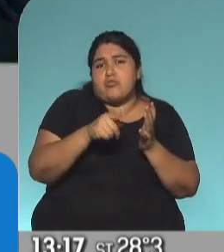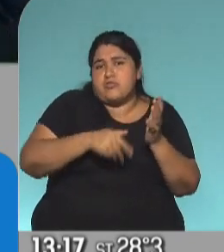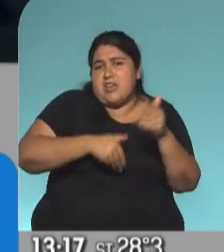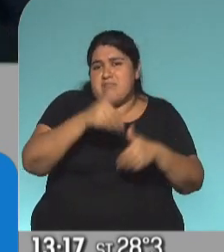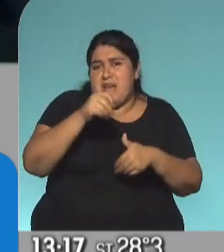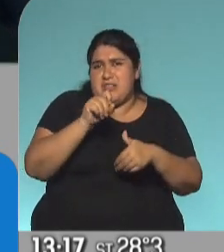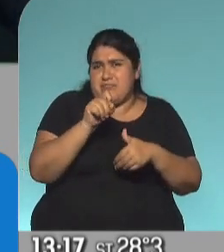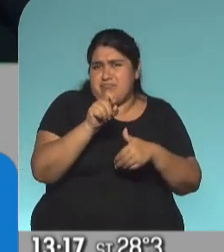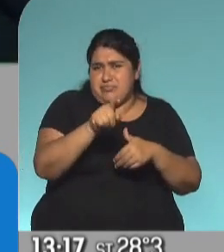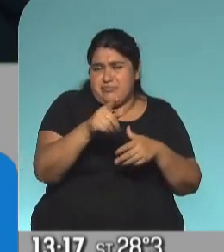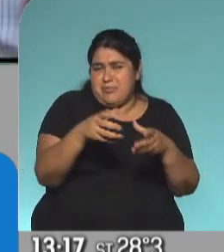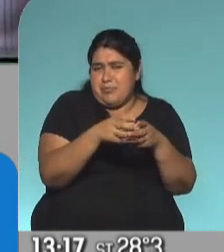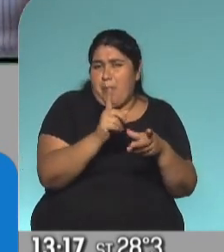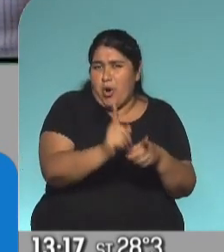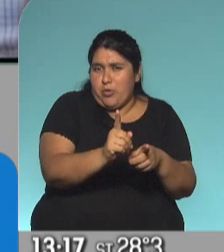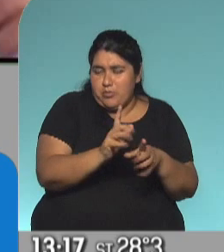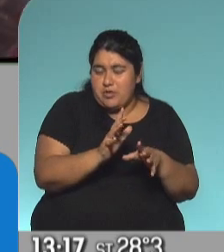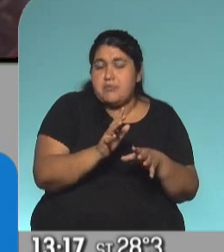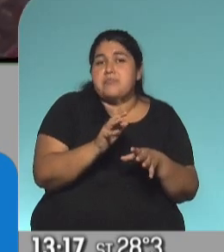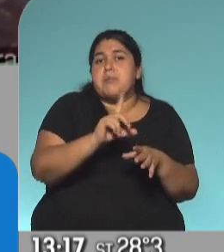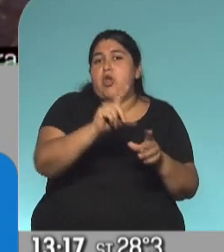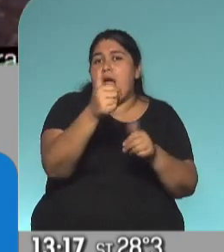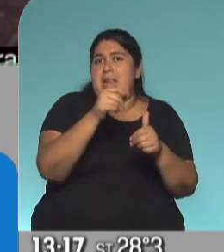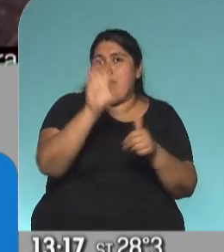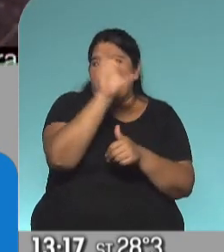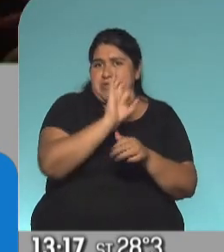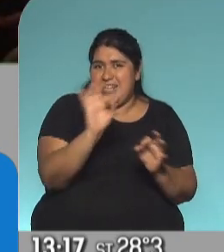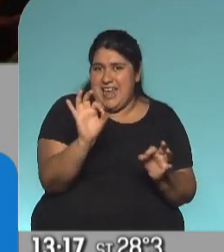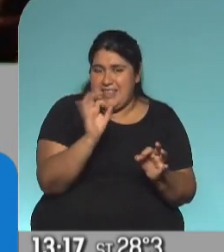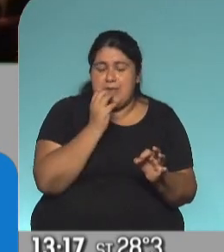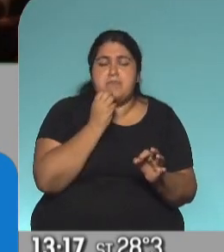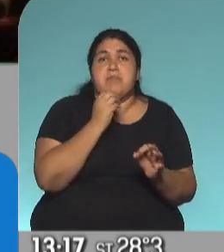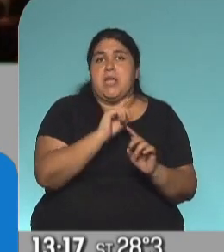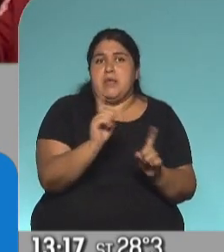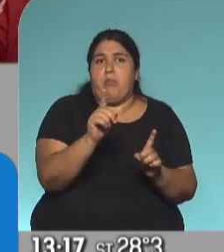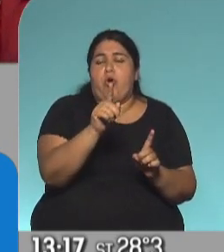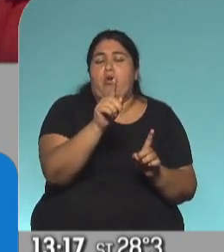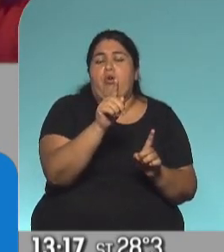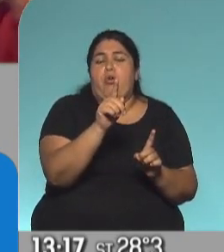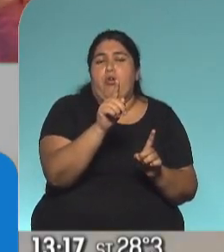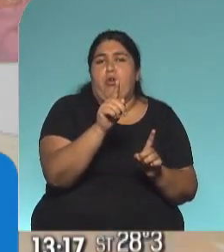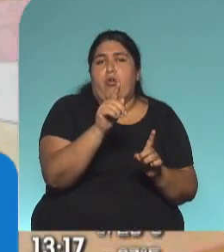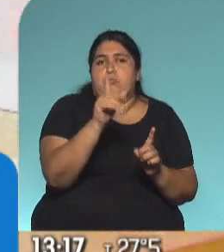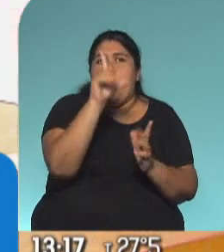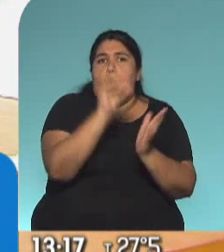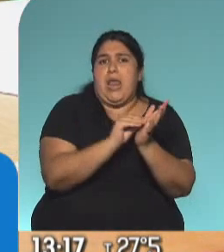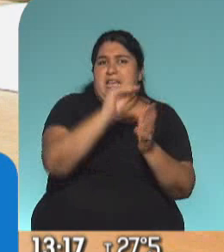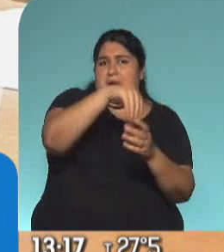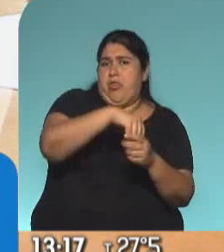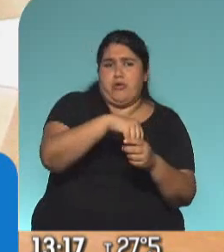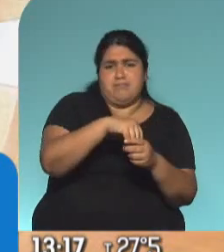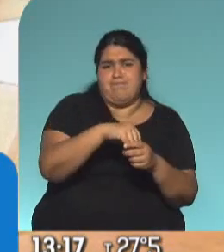candidata en este caso, y no solo que no gana ninguna provincia, sino que ni siquiera va a poder tener un legislador, porque no